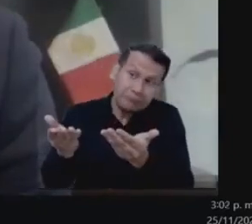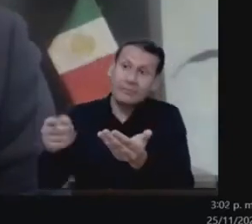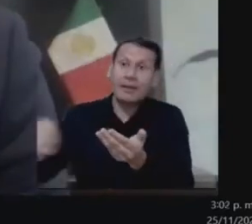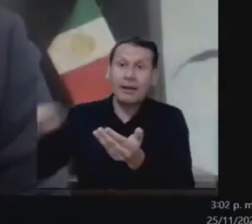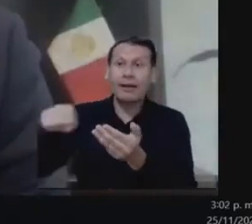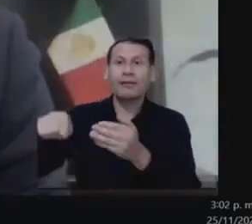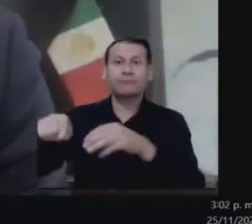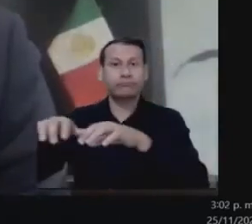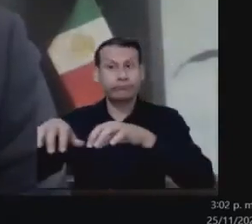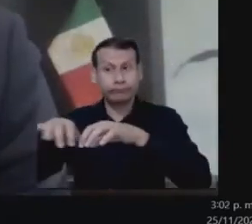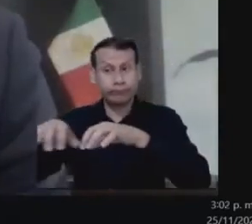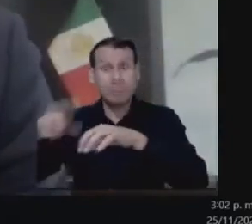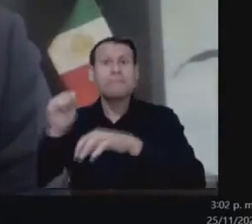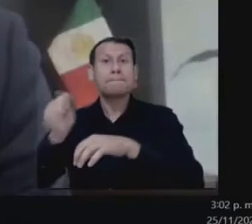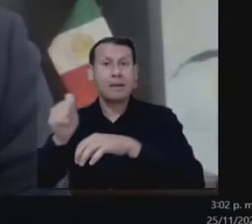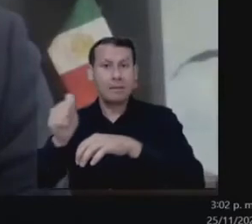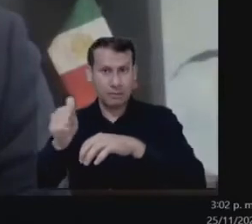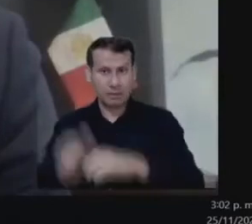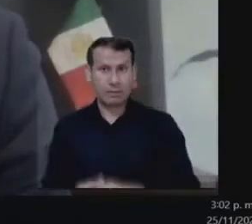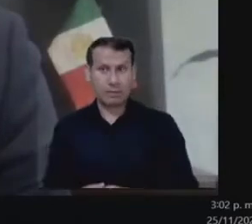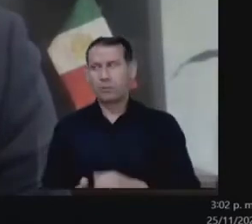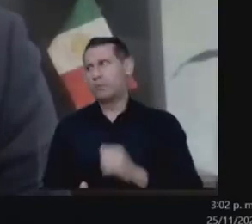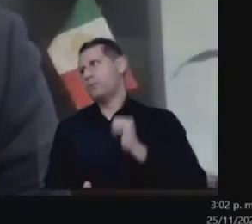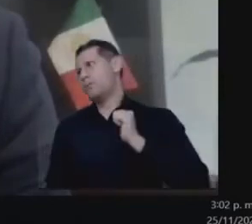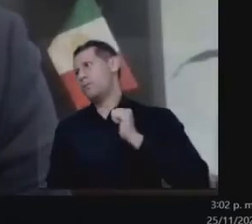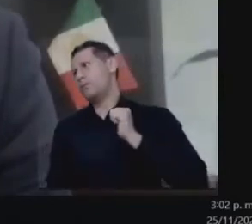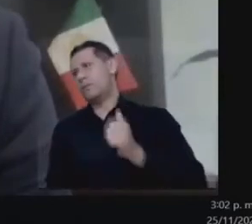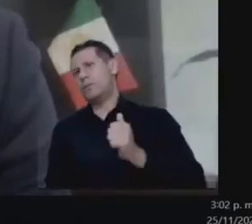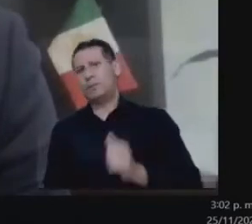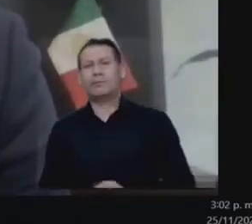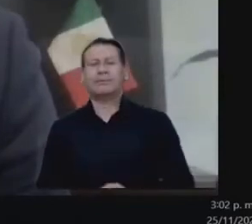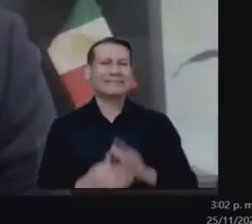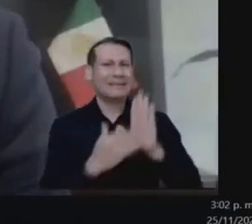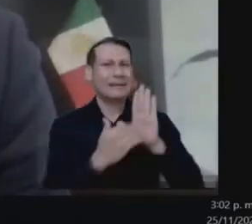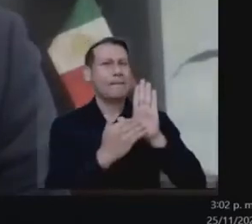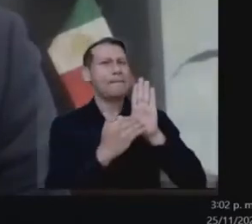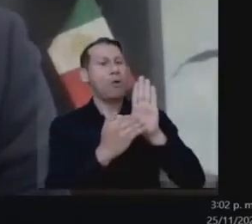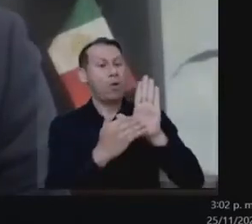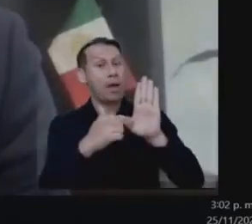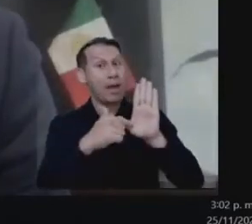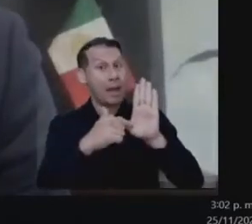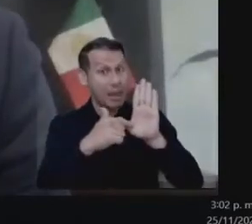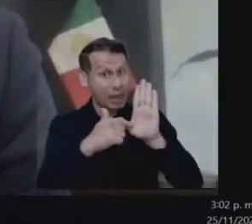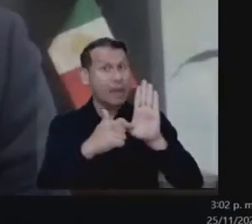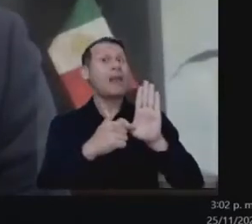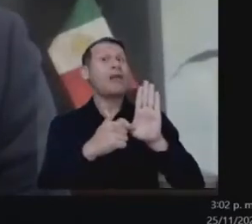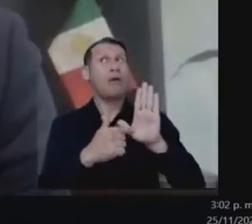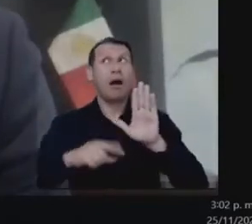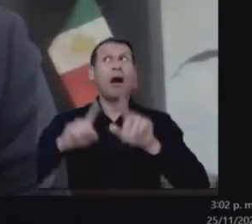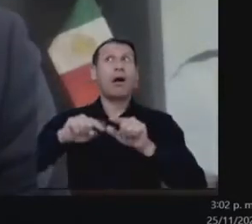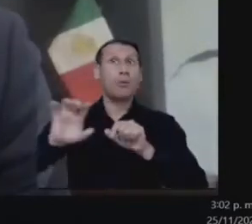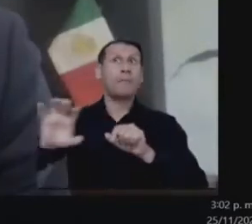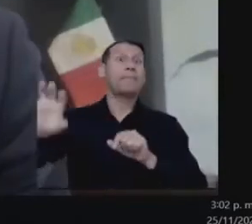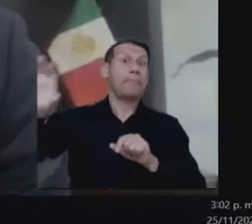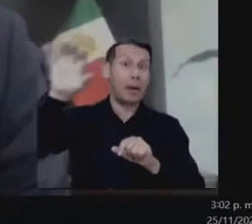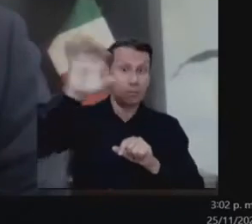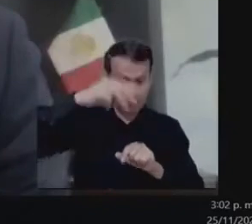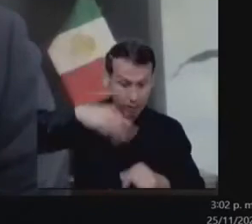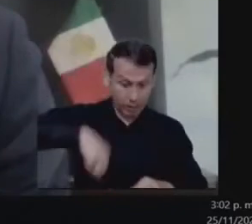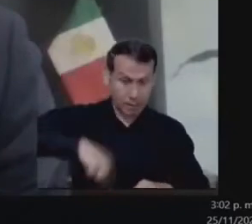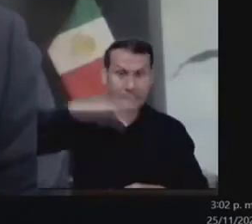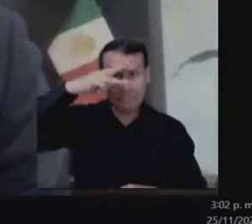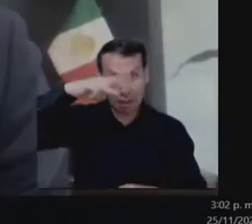actividades, proveer los servicios, es pues un modelo que ya está teniendo éxito en algunos países. En el caso de México ya lo